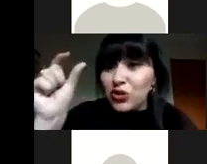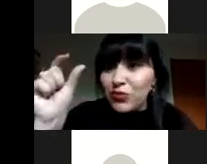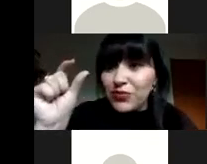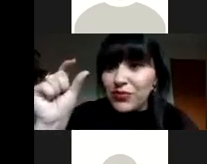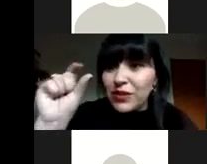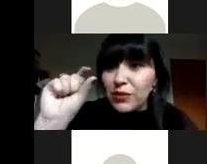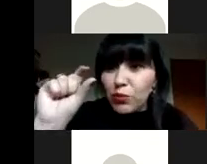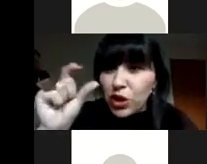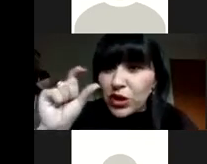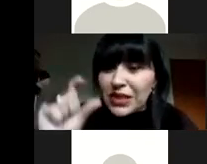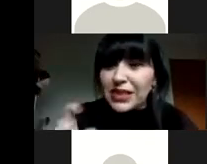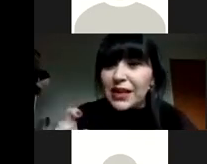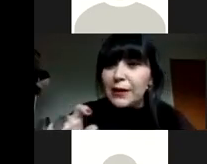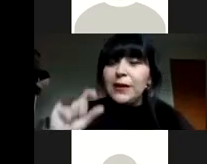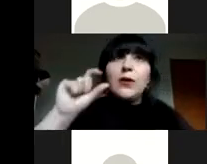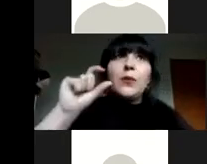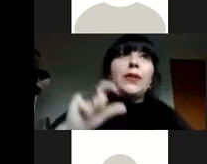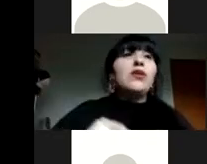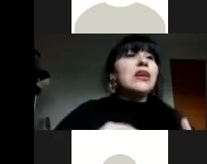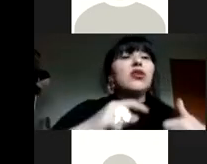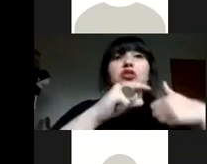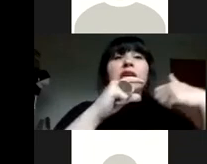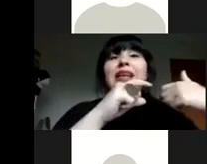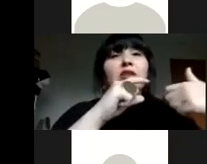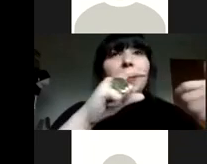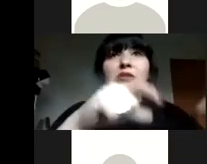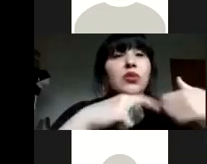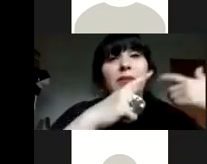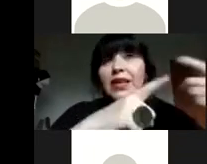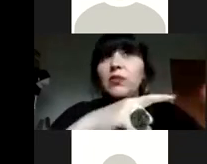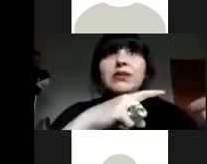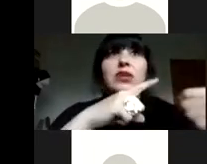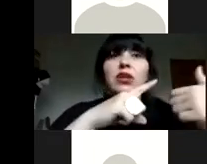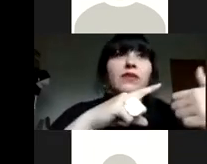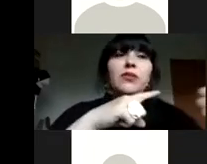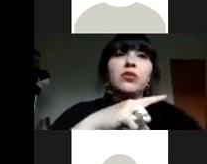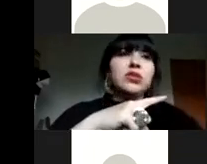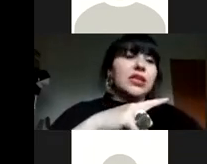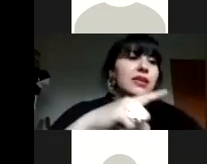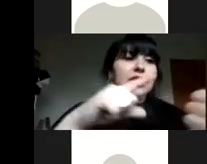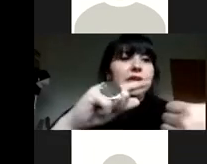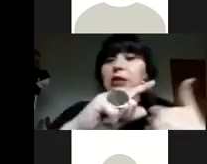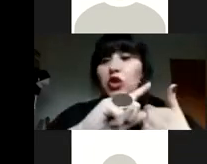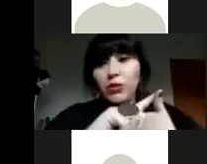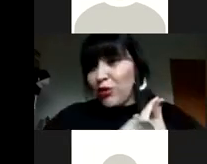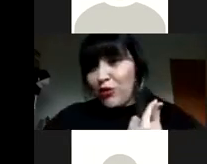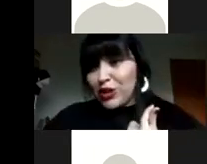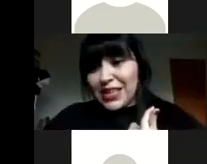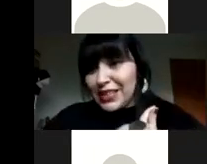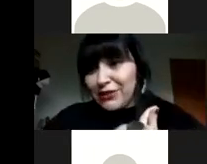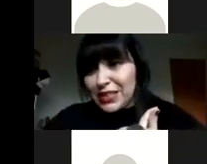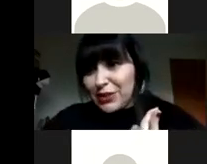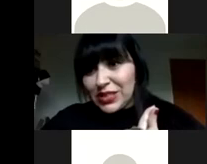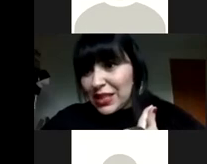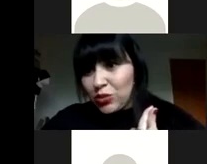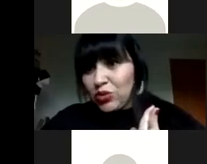sensación muy cortita, pero en el largo plazo o en el mediano plazo, ¿qué es lo que me va a producir? Los mismos efectos